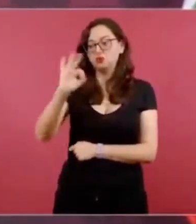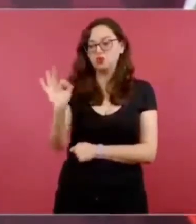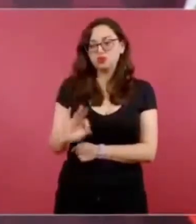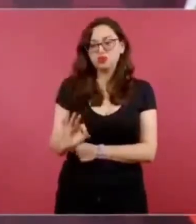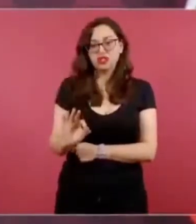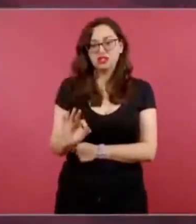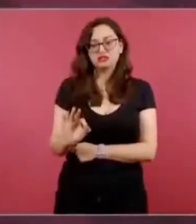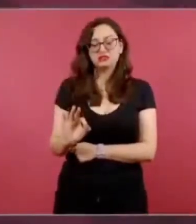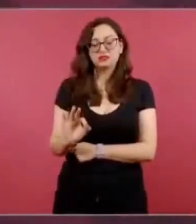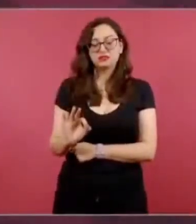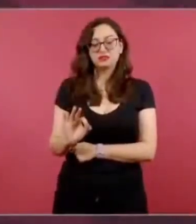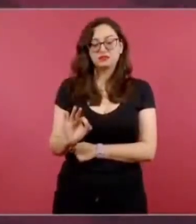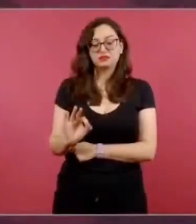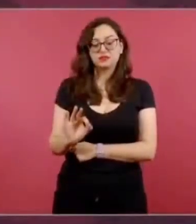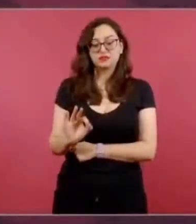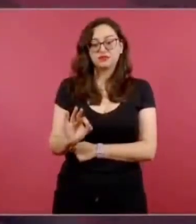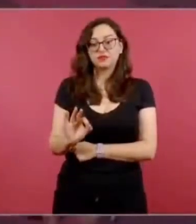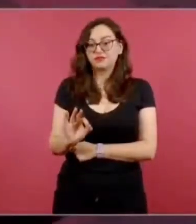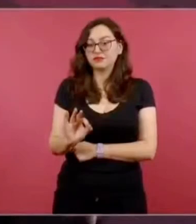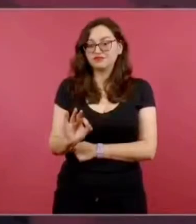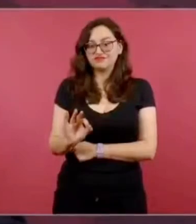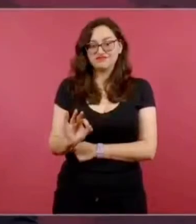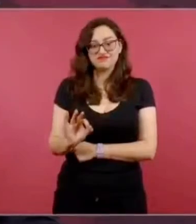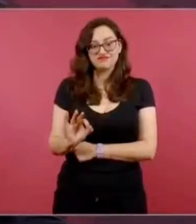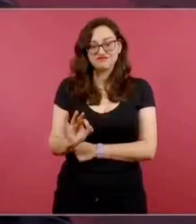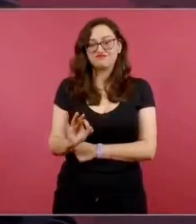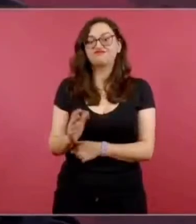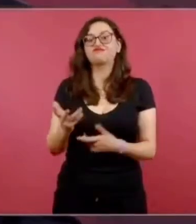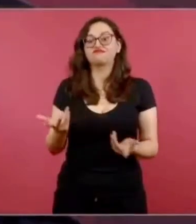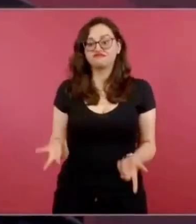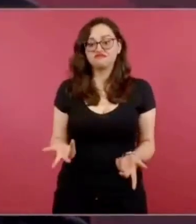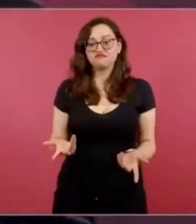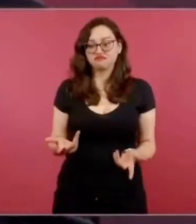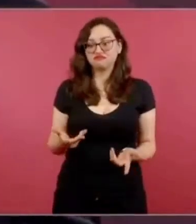Fue a pulso, puro pueblo.